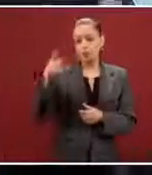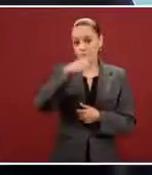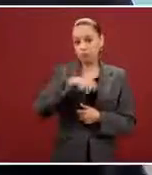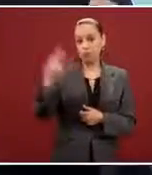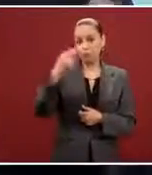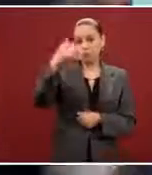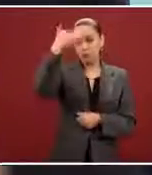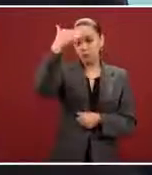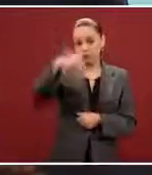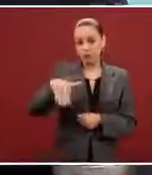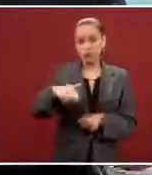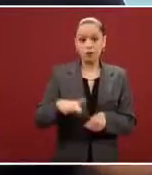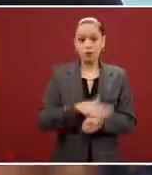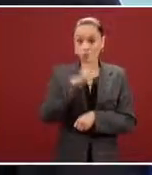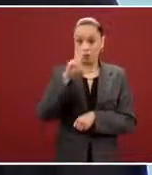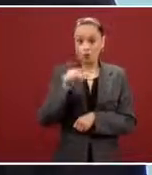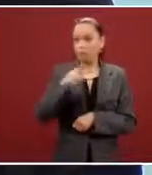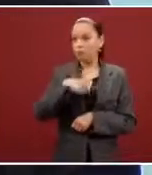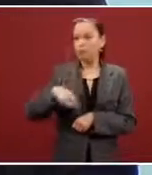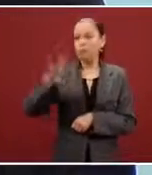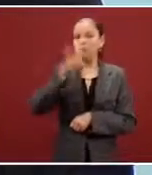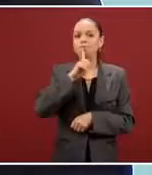no sale nada en los medios,